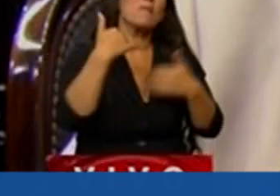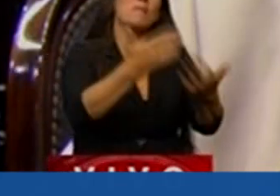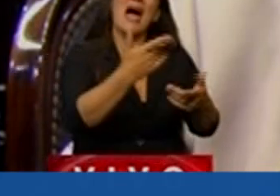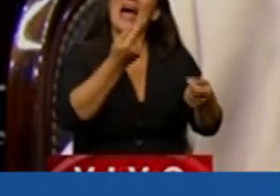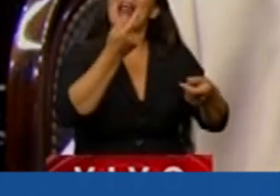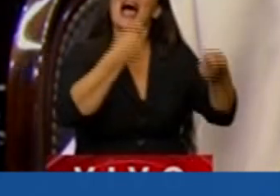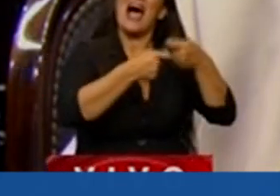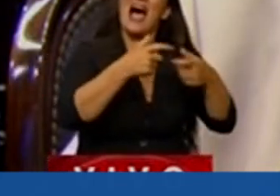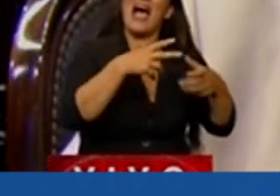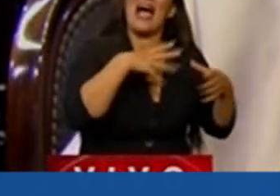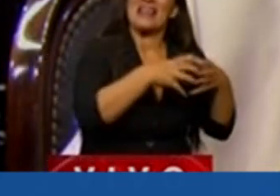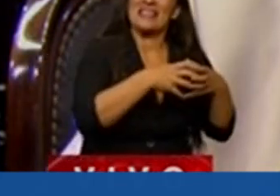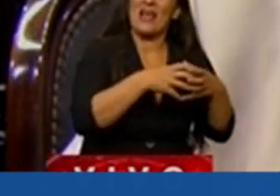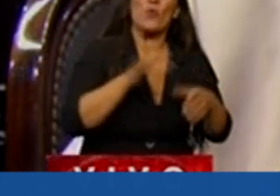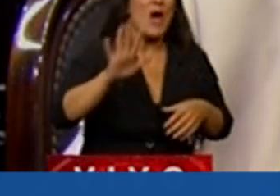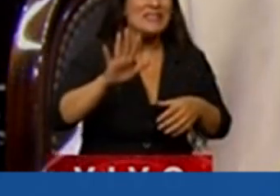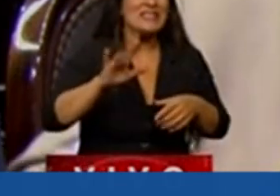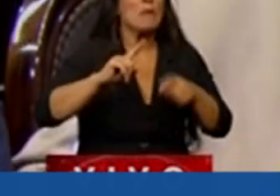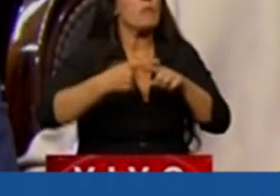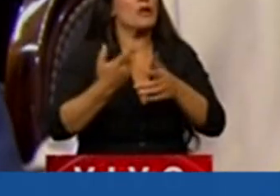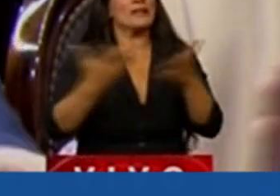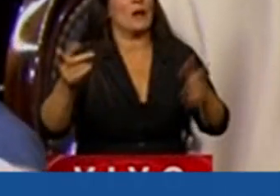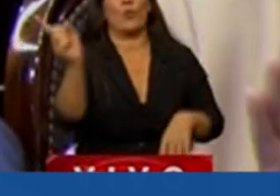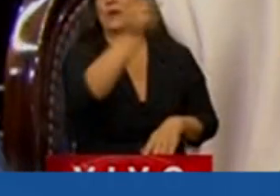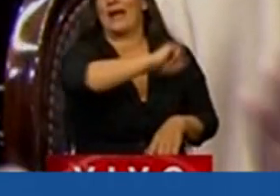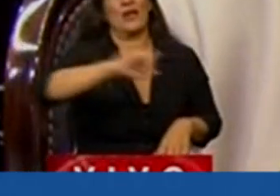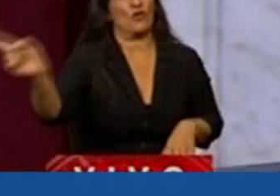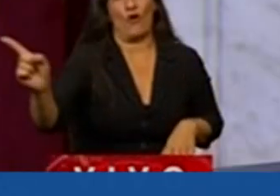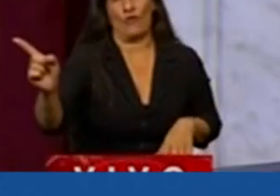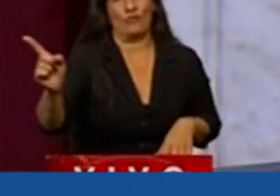puede ser una política pública. Gracias, presidente. Gracias, diputado Santoro.